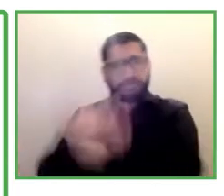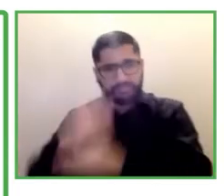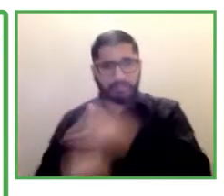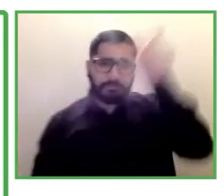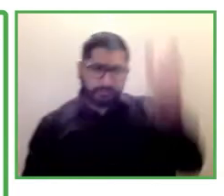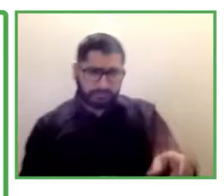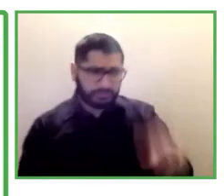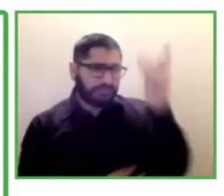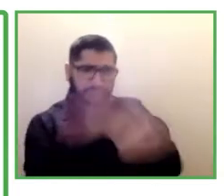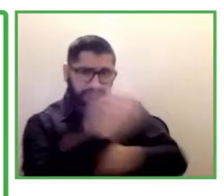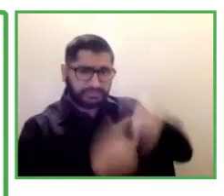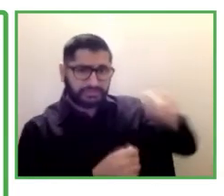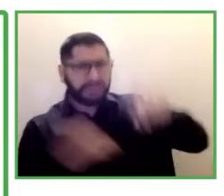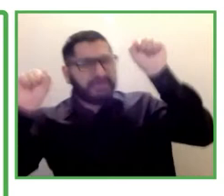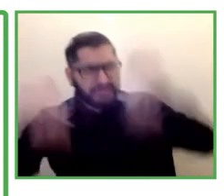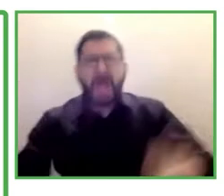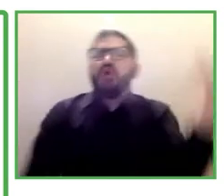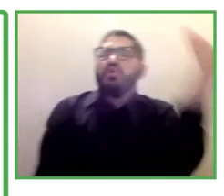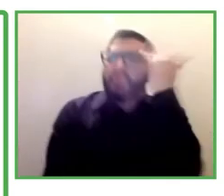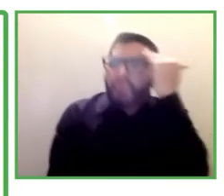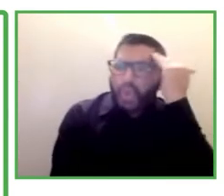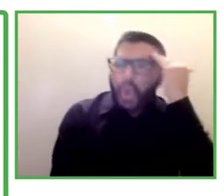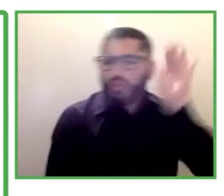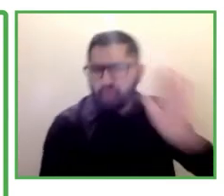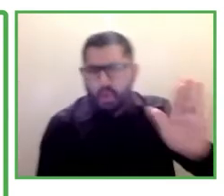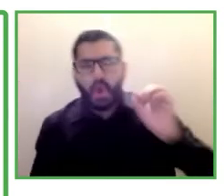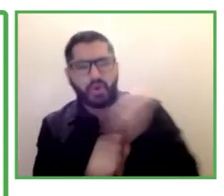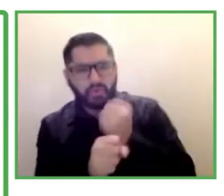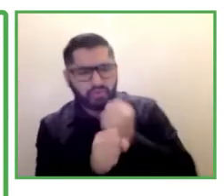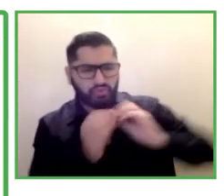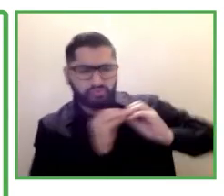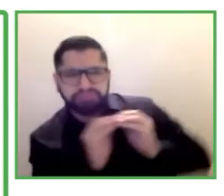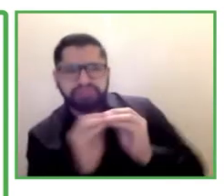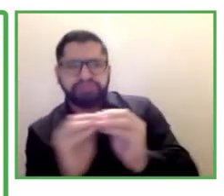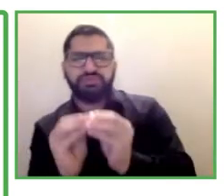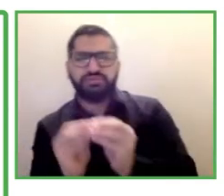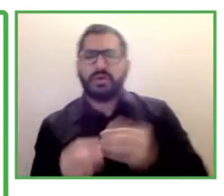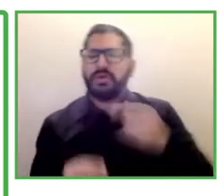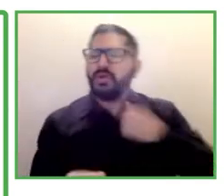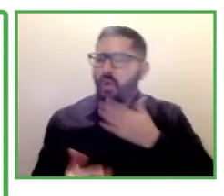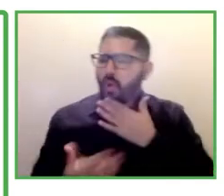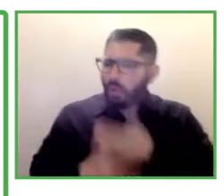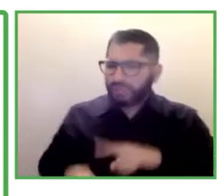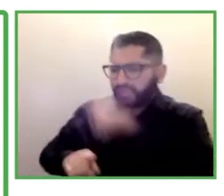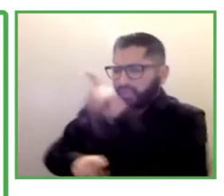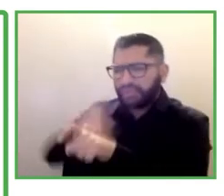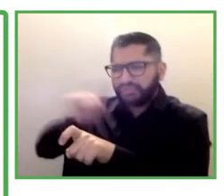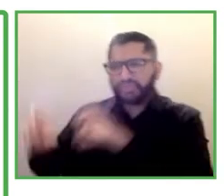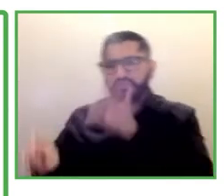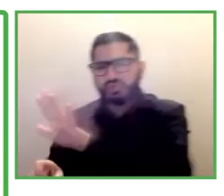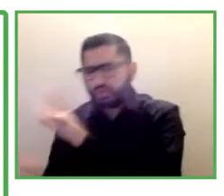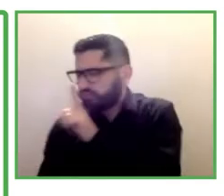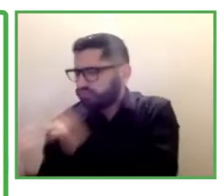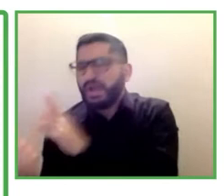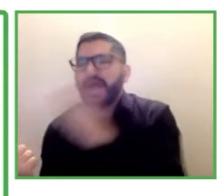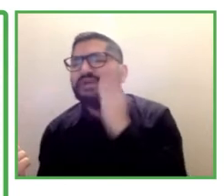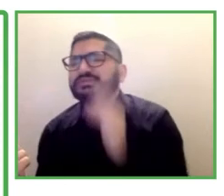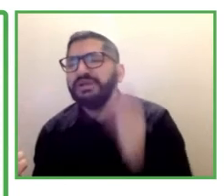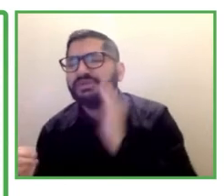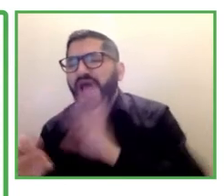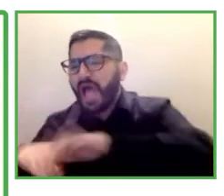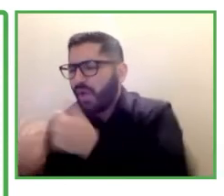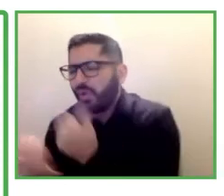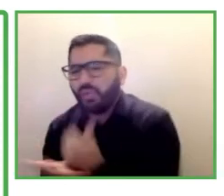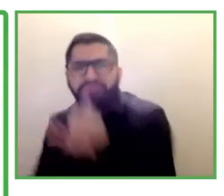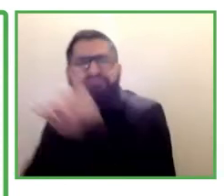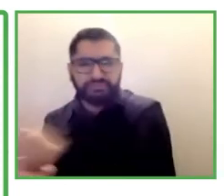y permitirles compartir exactamente qué es lo que necesitan. Hay que mirar a la persona detrás de la discapacidad, y algo muy importante